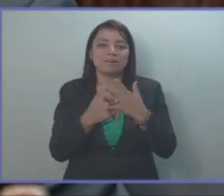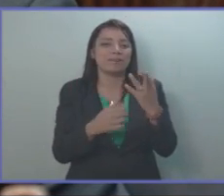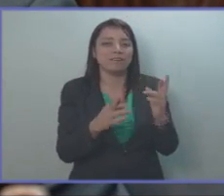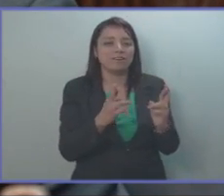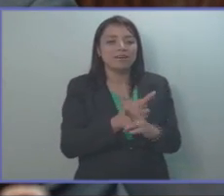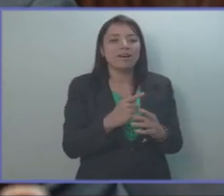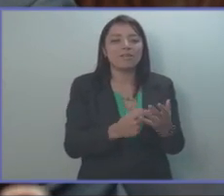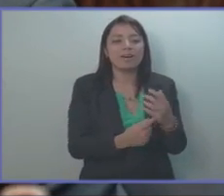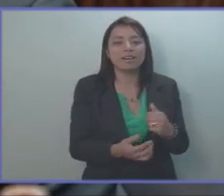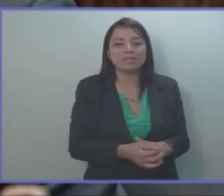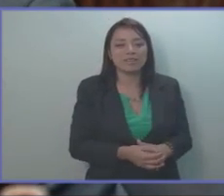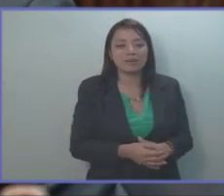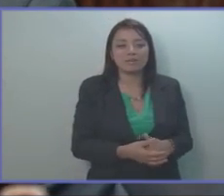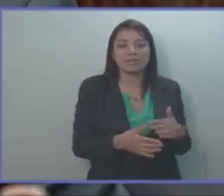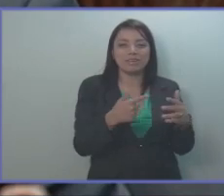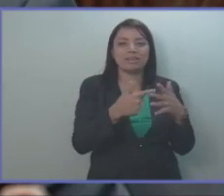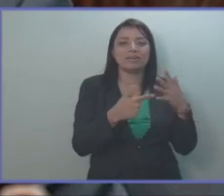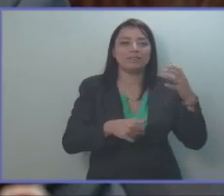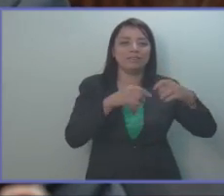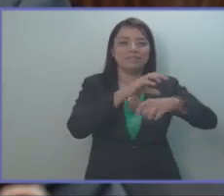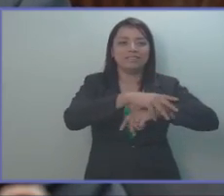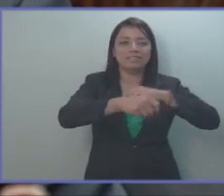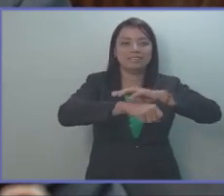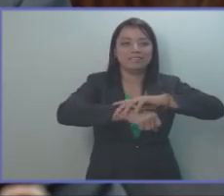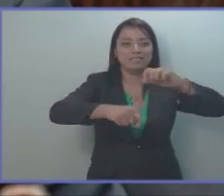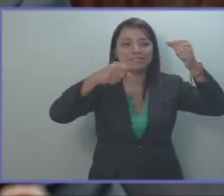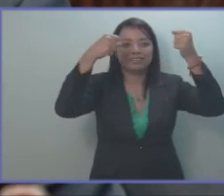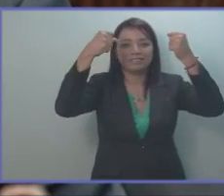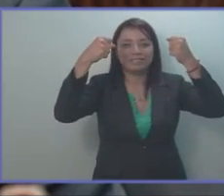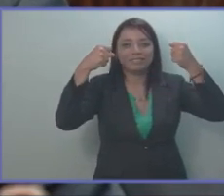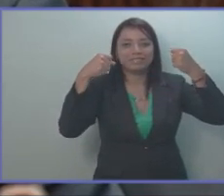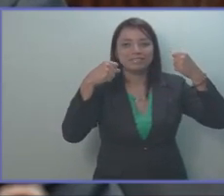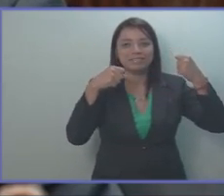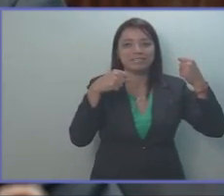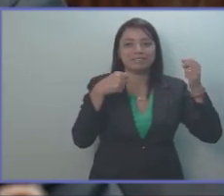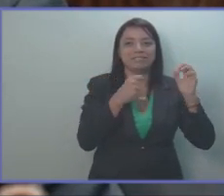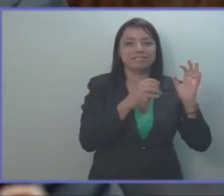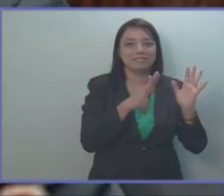ley penitenciaria. Expediente